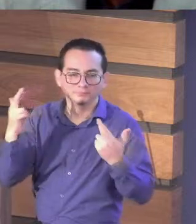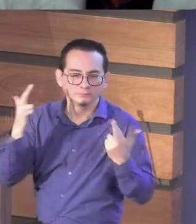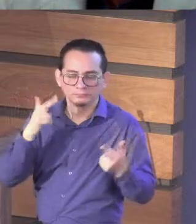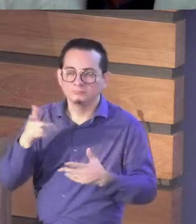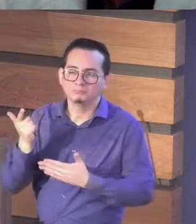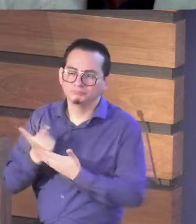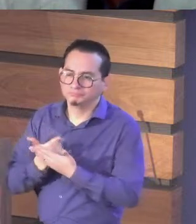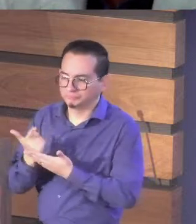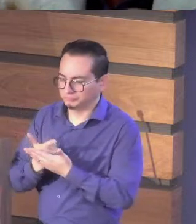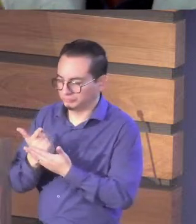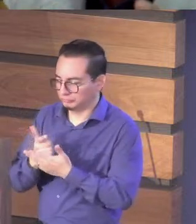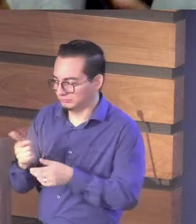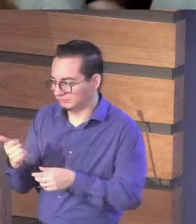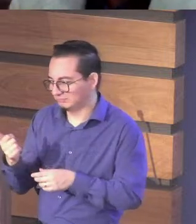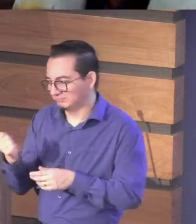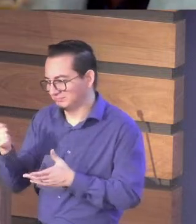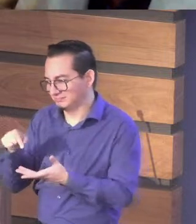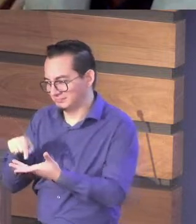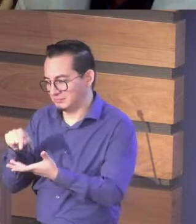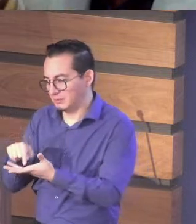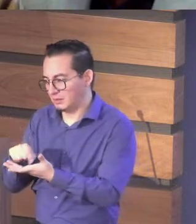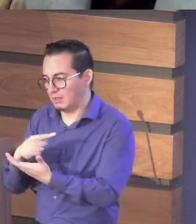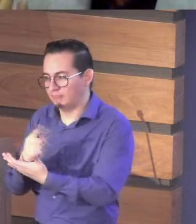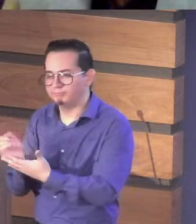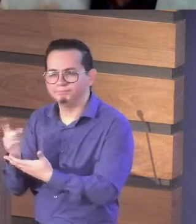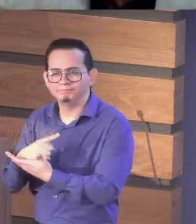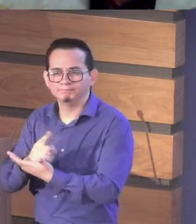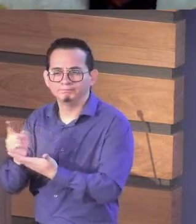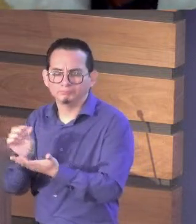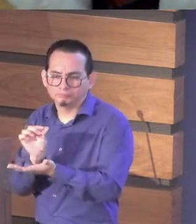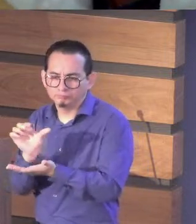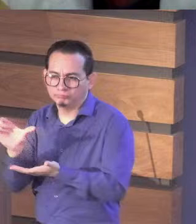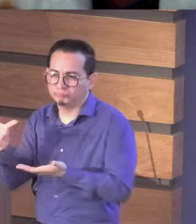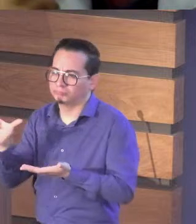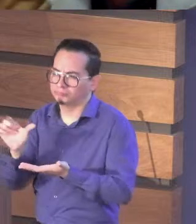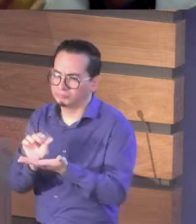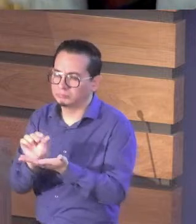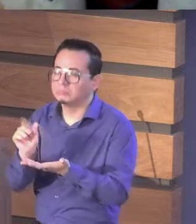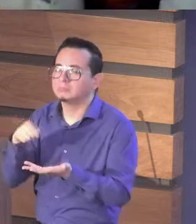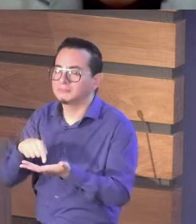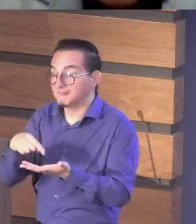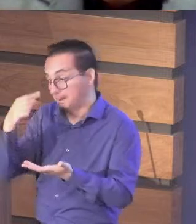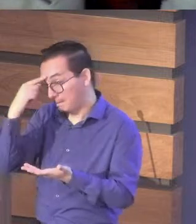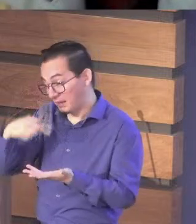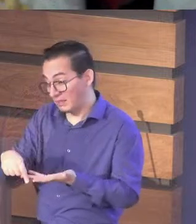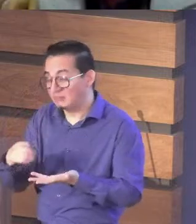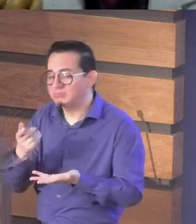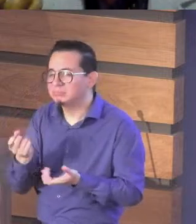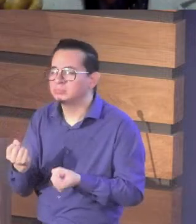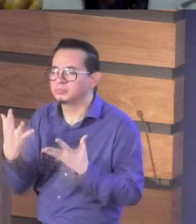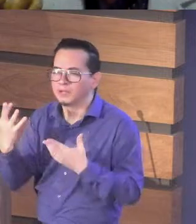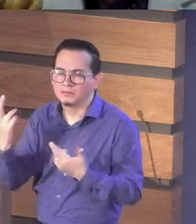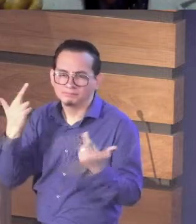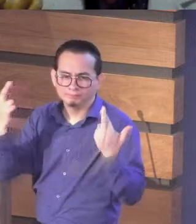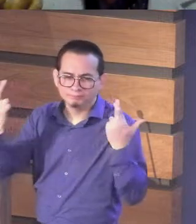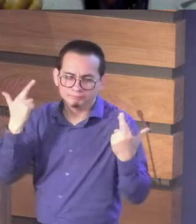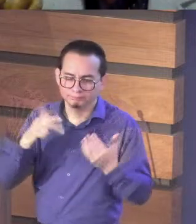sonómetro, ¿no? El sonómetro es este dispositivo que permite a uno determinar a cuánto de ruido ambiental está